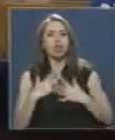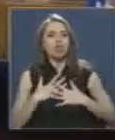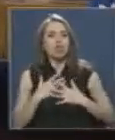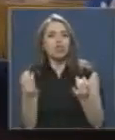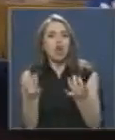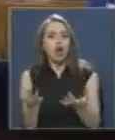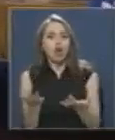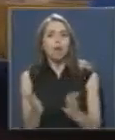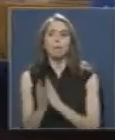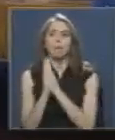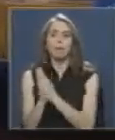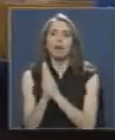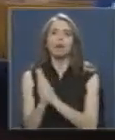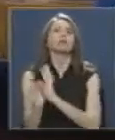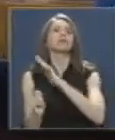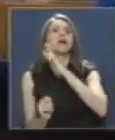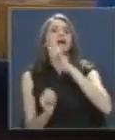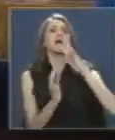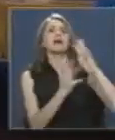Por favor,